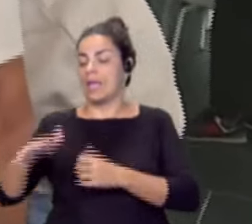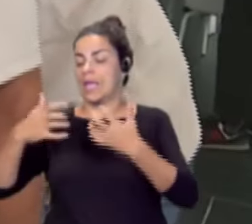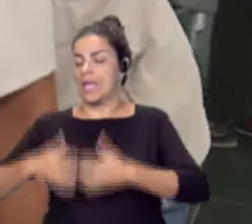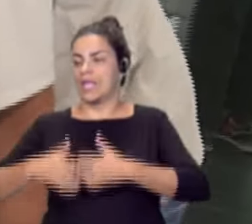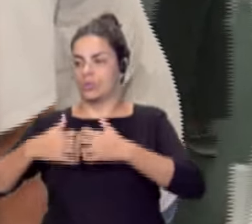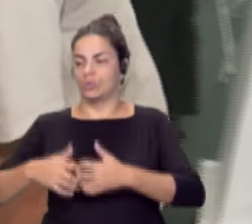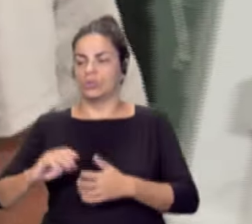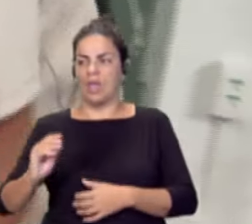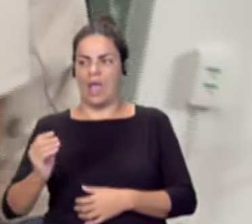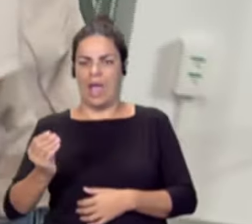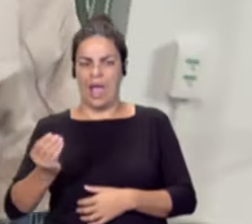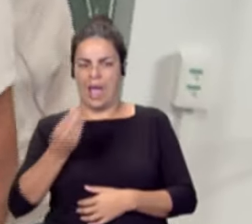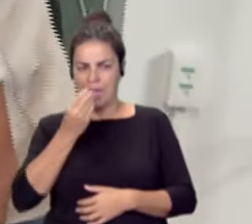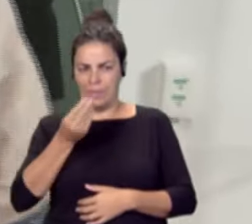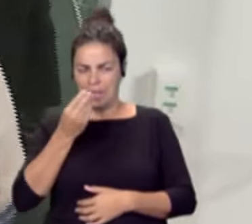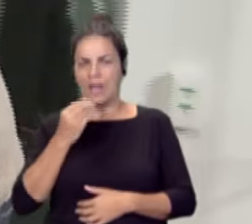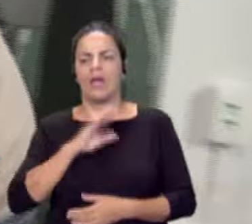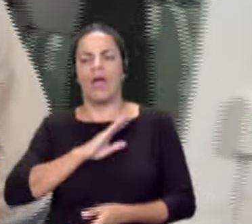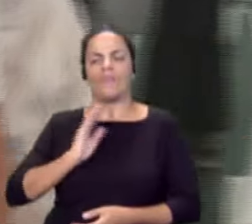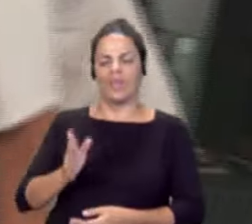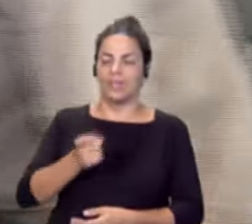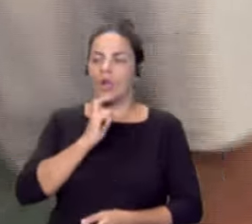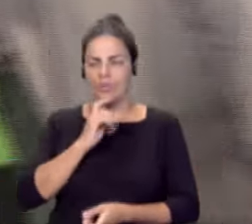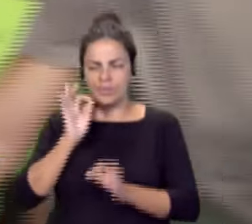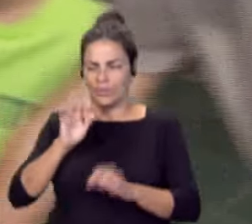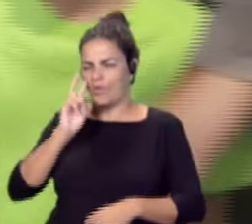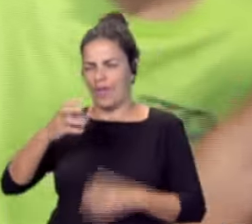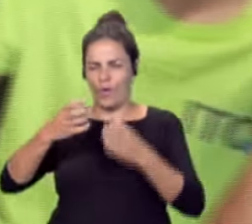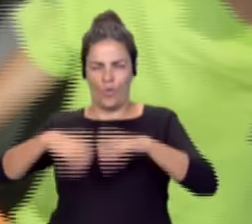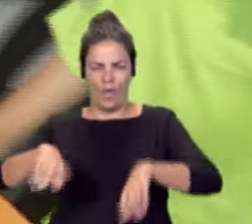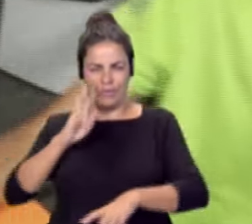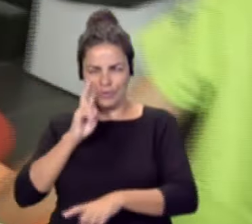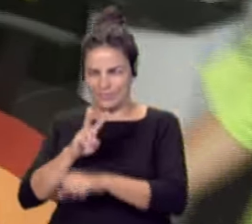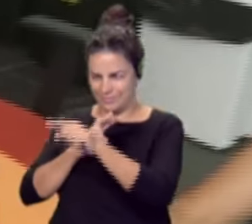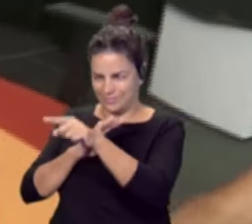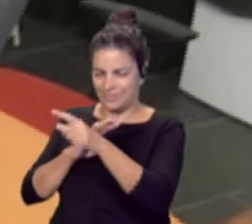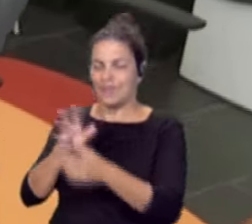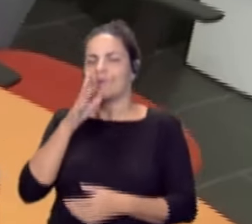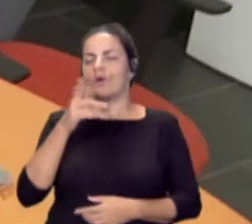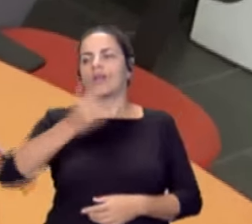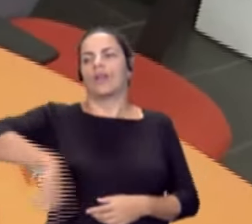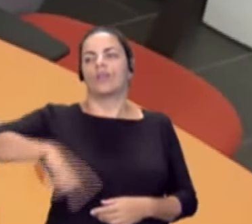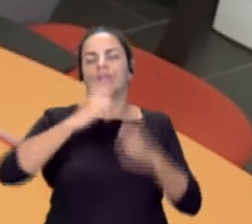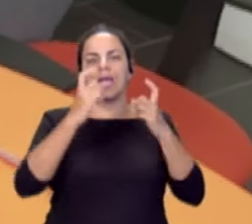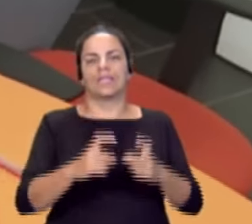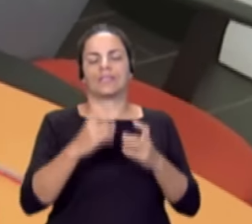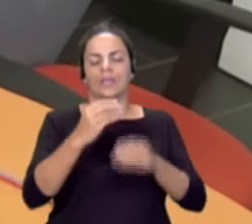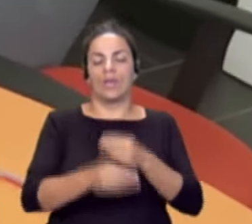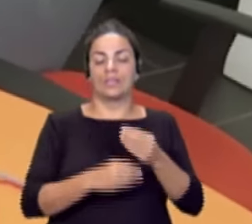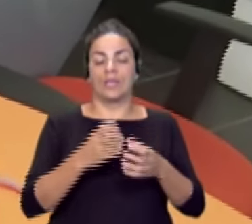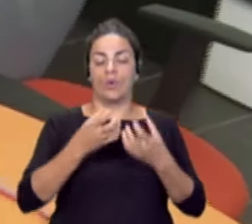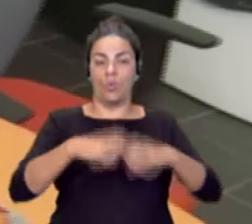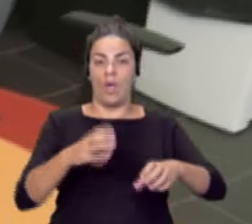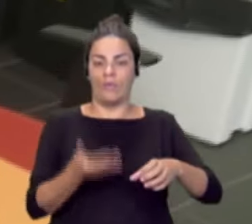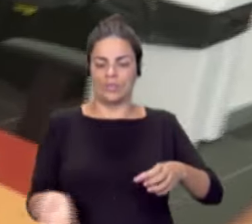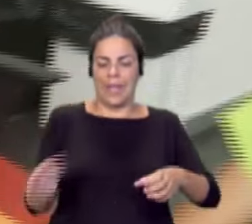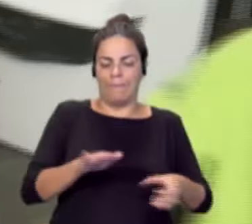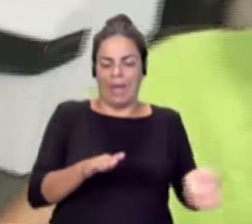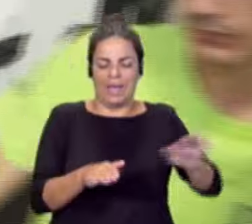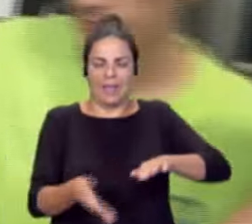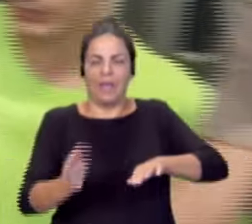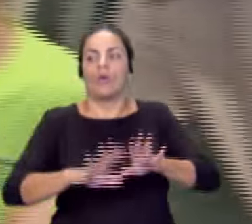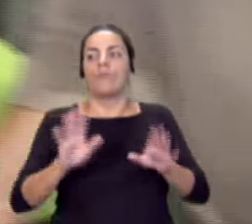Estarán viendo por ahí algunos huevos probablemente, porque están intentando hacer un empaquetado de huevos utilizando, moviendo los